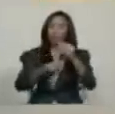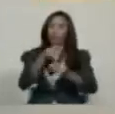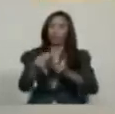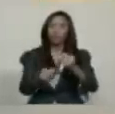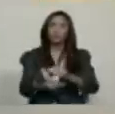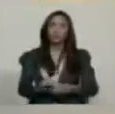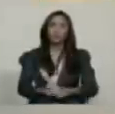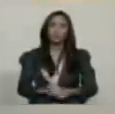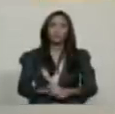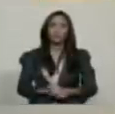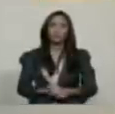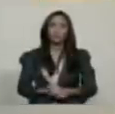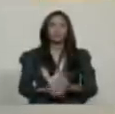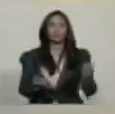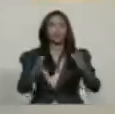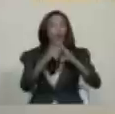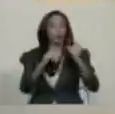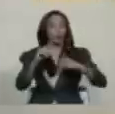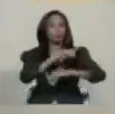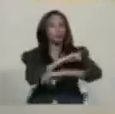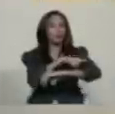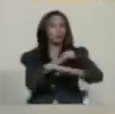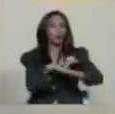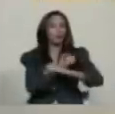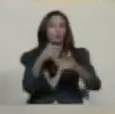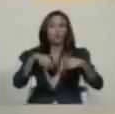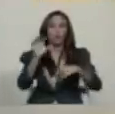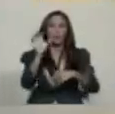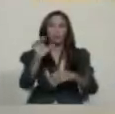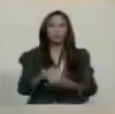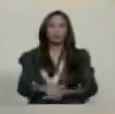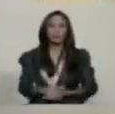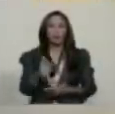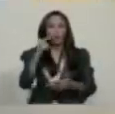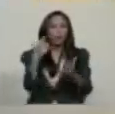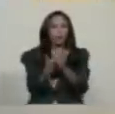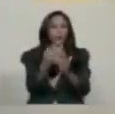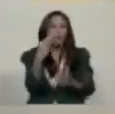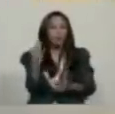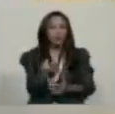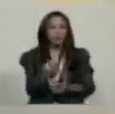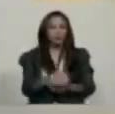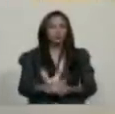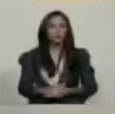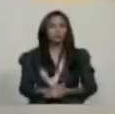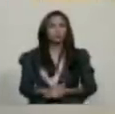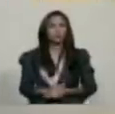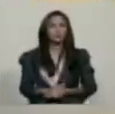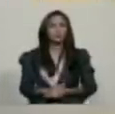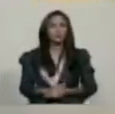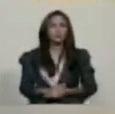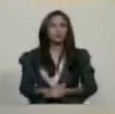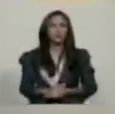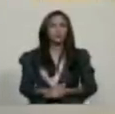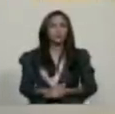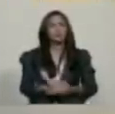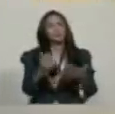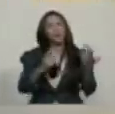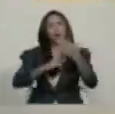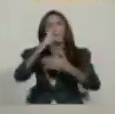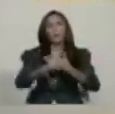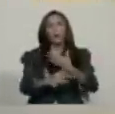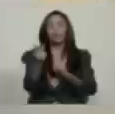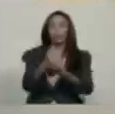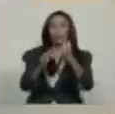una fuerza productiva del país. Yo quiero mostrar, para que compartamos, cómo el programa de recuperación